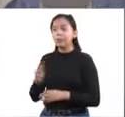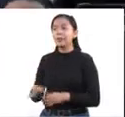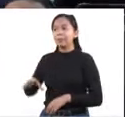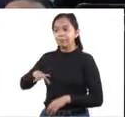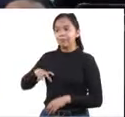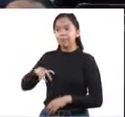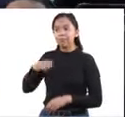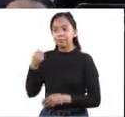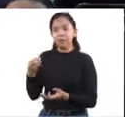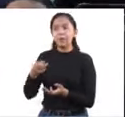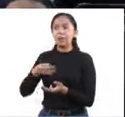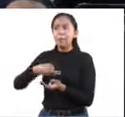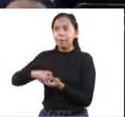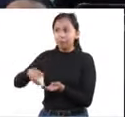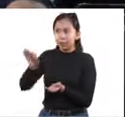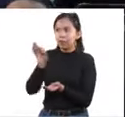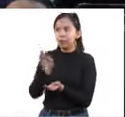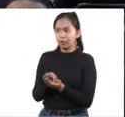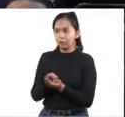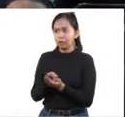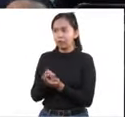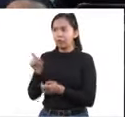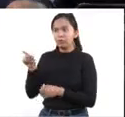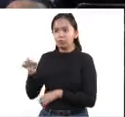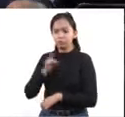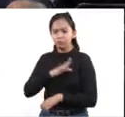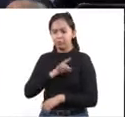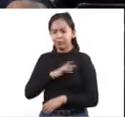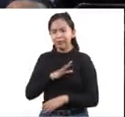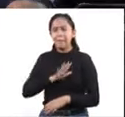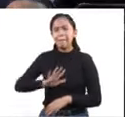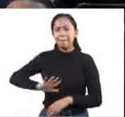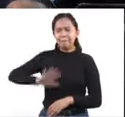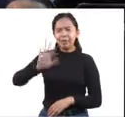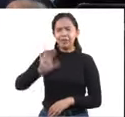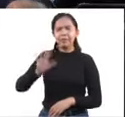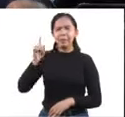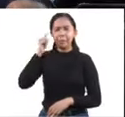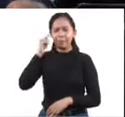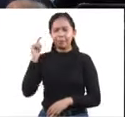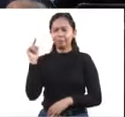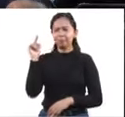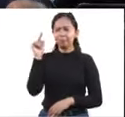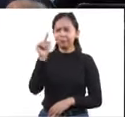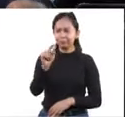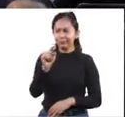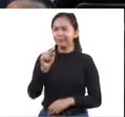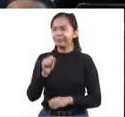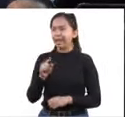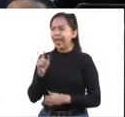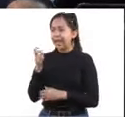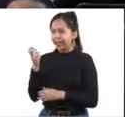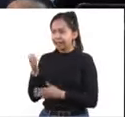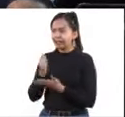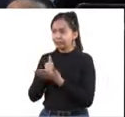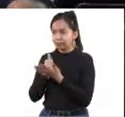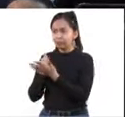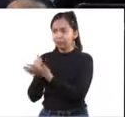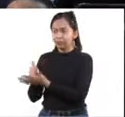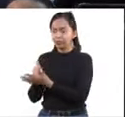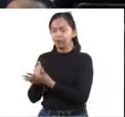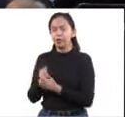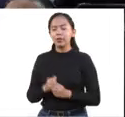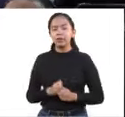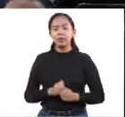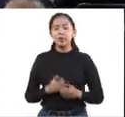Apoyarse en tu miedo es contrario a la intuición y poco práctico a primera vista, pero es